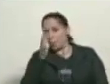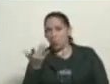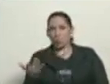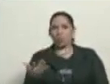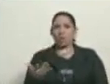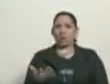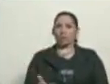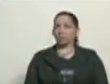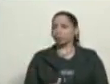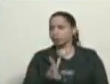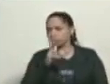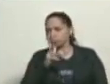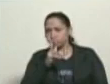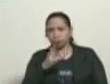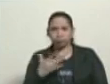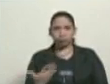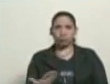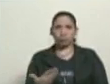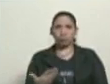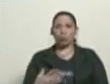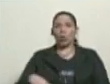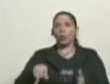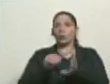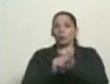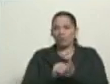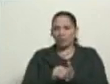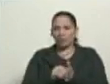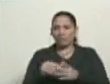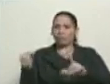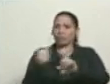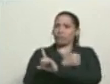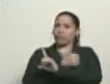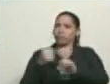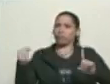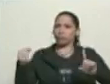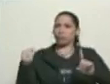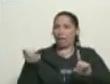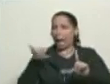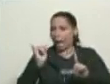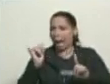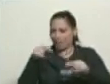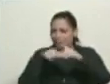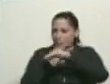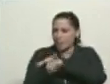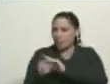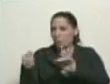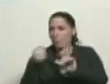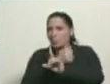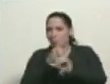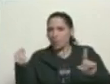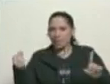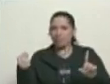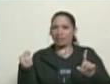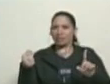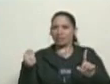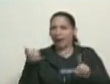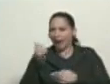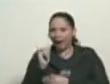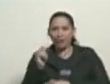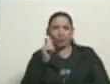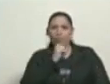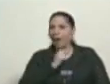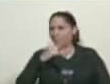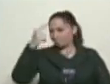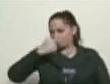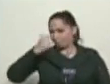vulgar, nuevamente, que reviste violencia, que reviste insensatez,